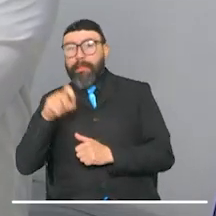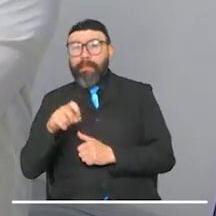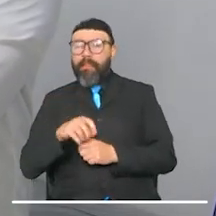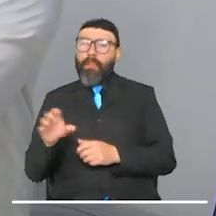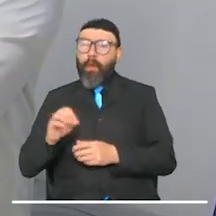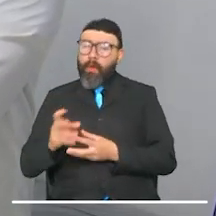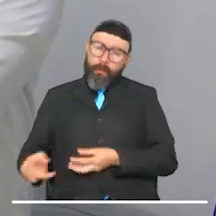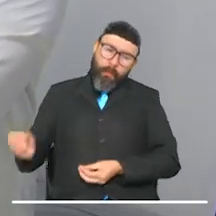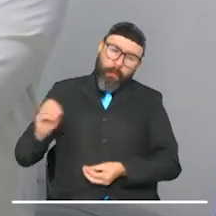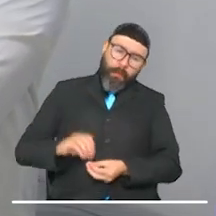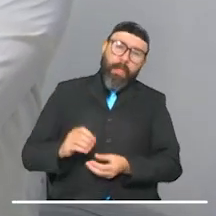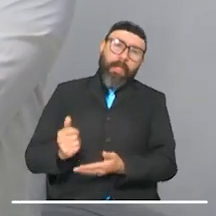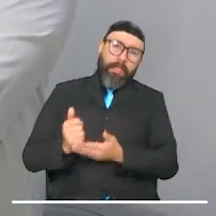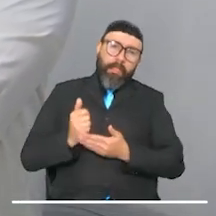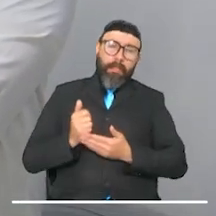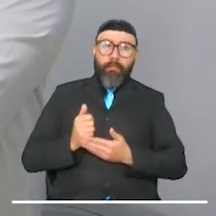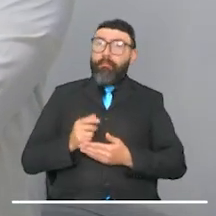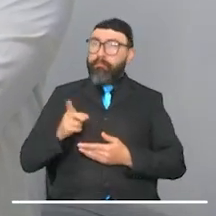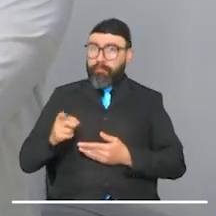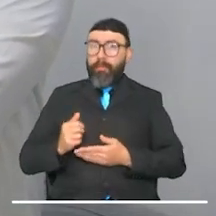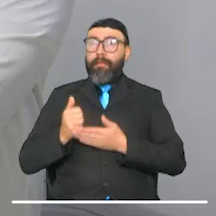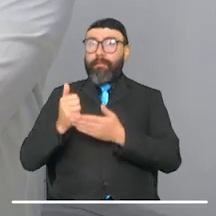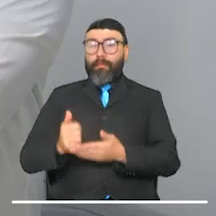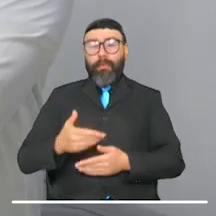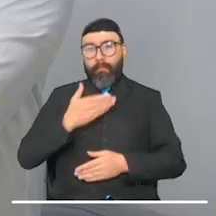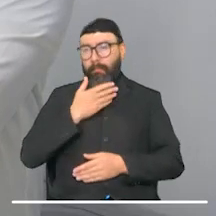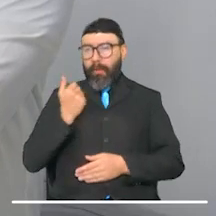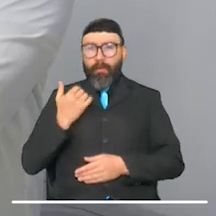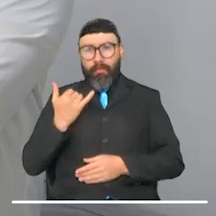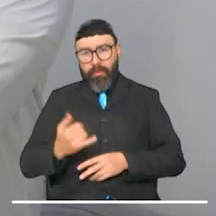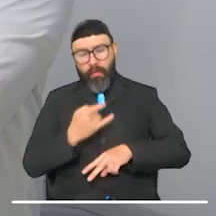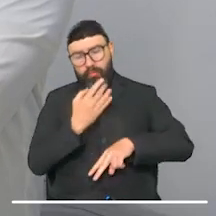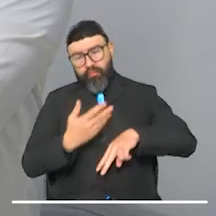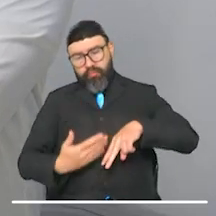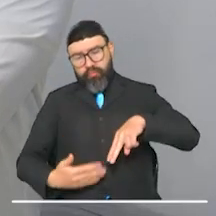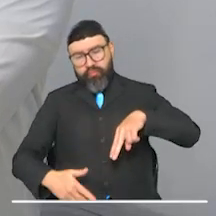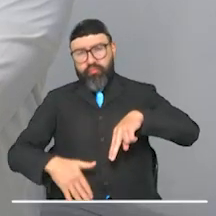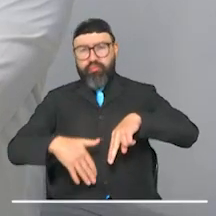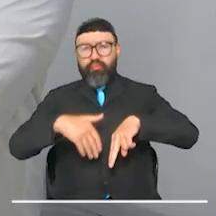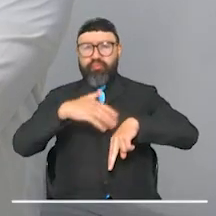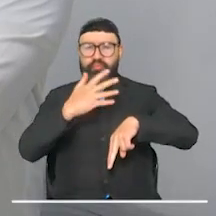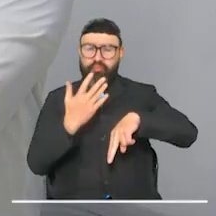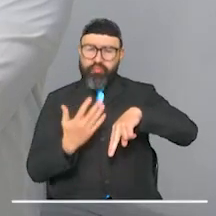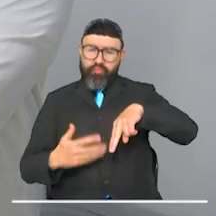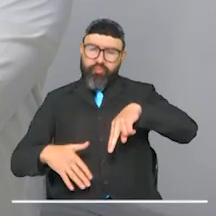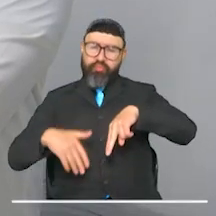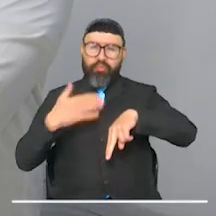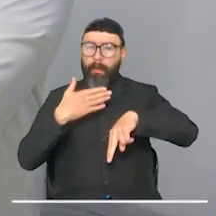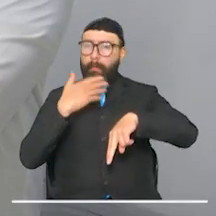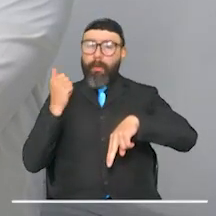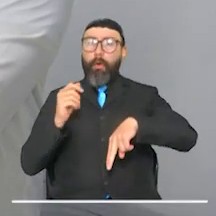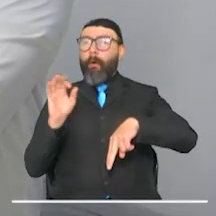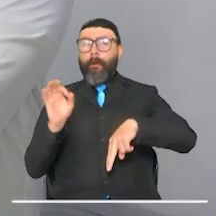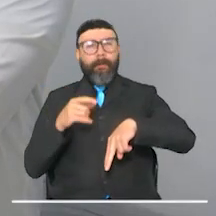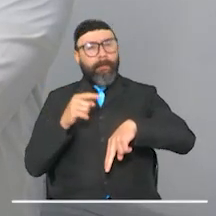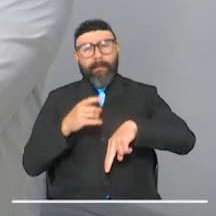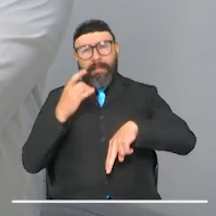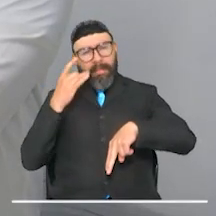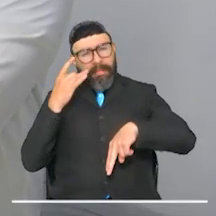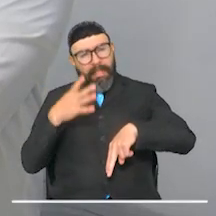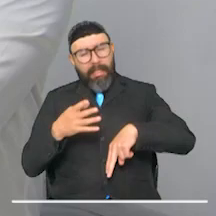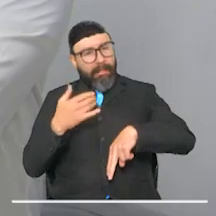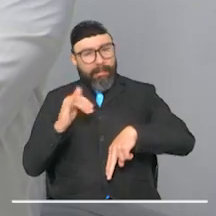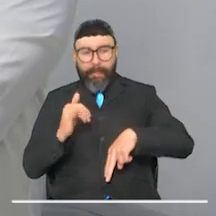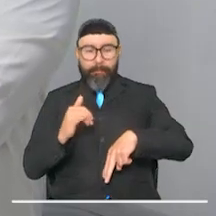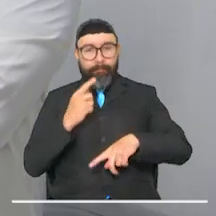suplementos que nos van a ayudar a mejorar el flujo sanguíneo o definitivamente casos ya muy severos en